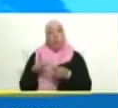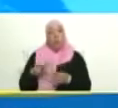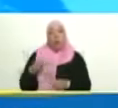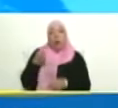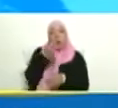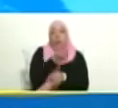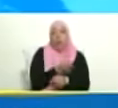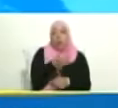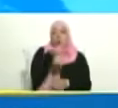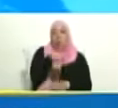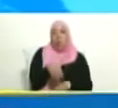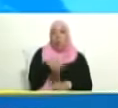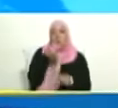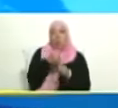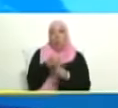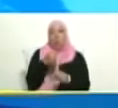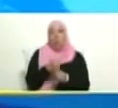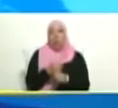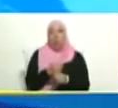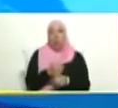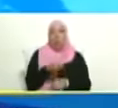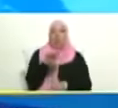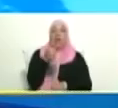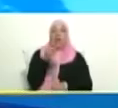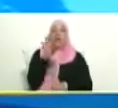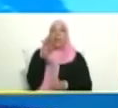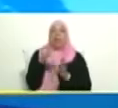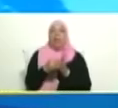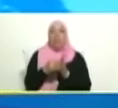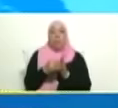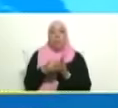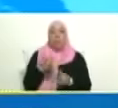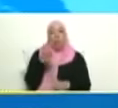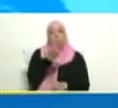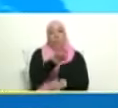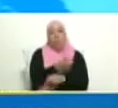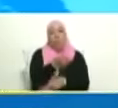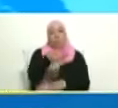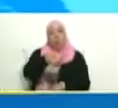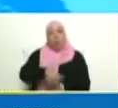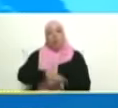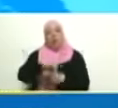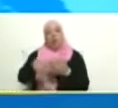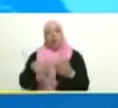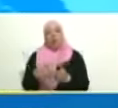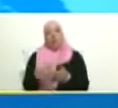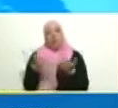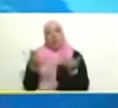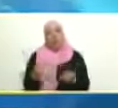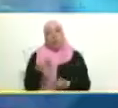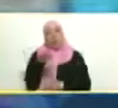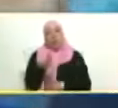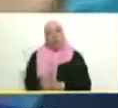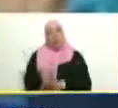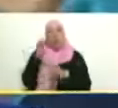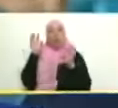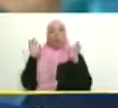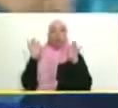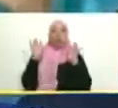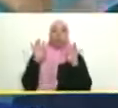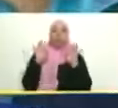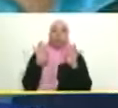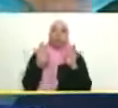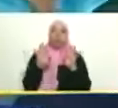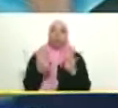hoy, estamos llegando a 14.000 bomberos y bomberas a nivel nacional. También un ejército de